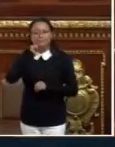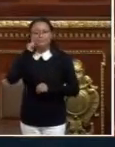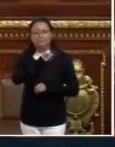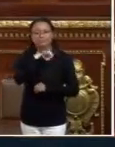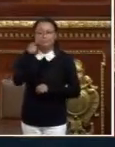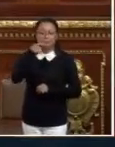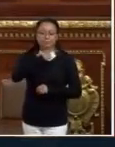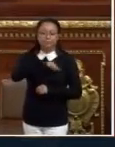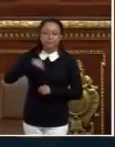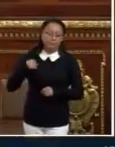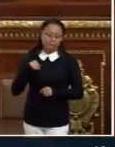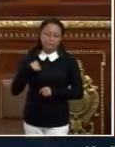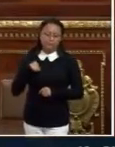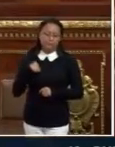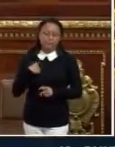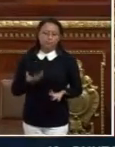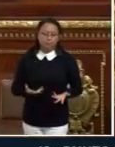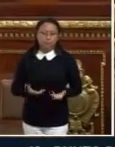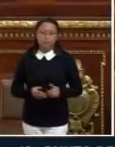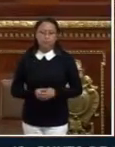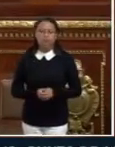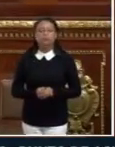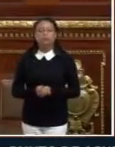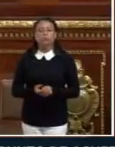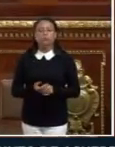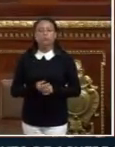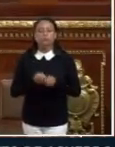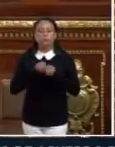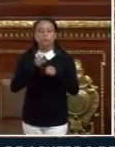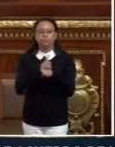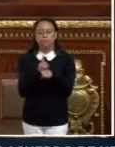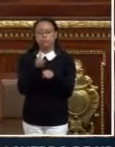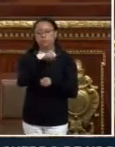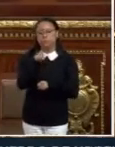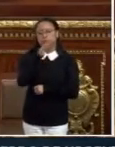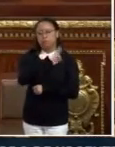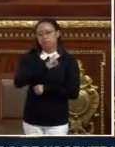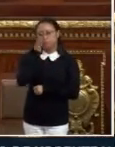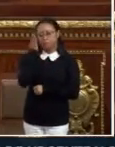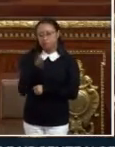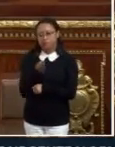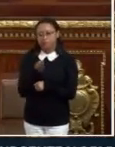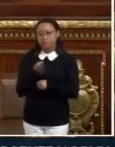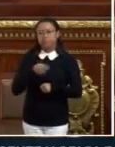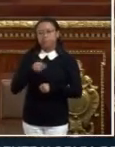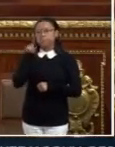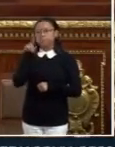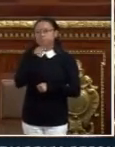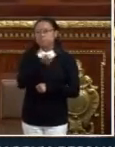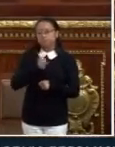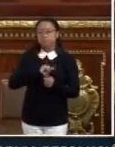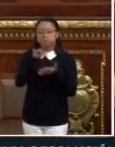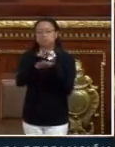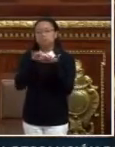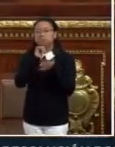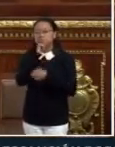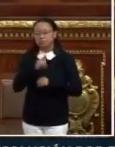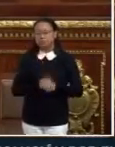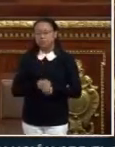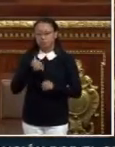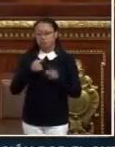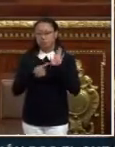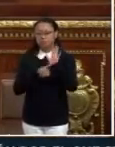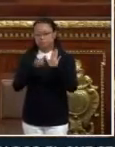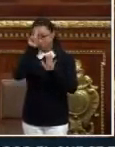de aceptar en público que no leen. Entonces, para que sí lean, les recomiendo este libro, Bell Hooks,